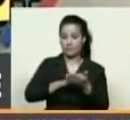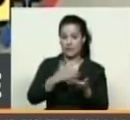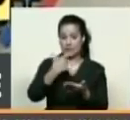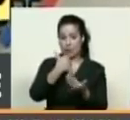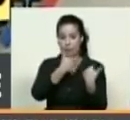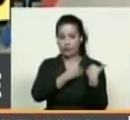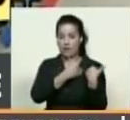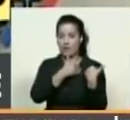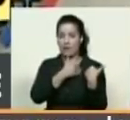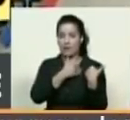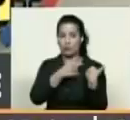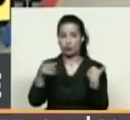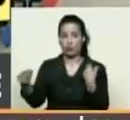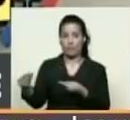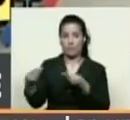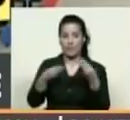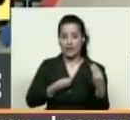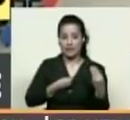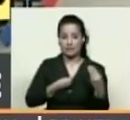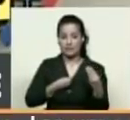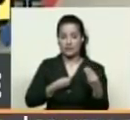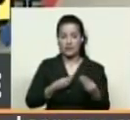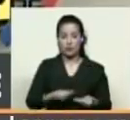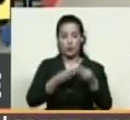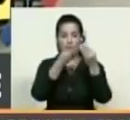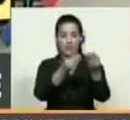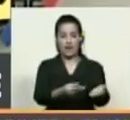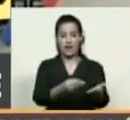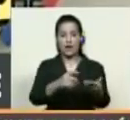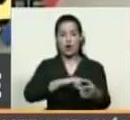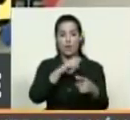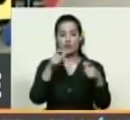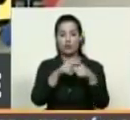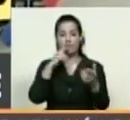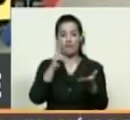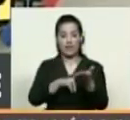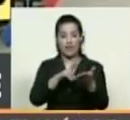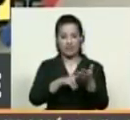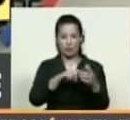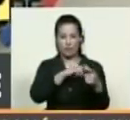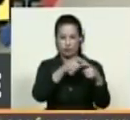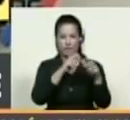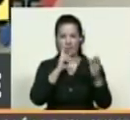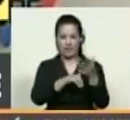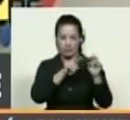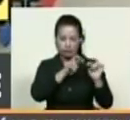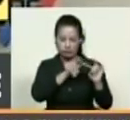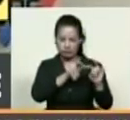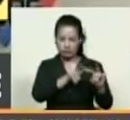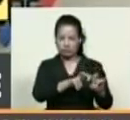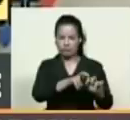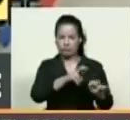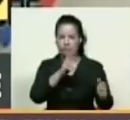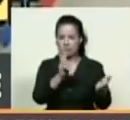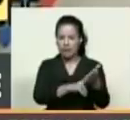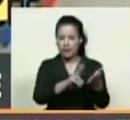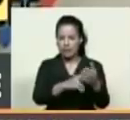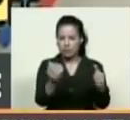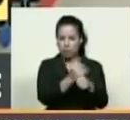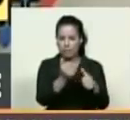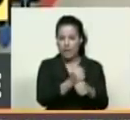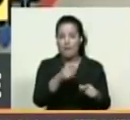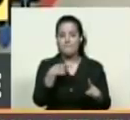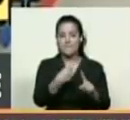y esta solicitud de justicia para que a través de la Comisión para la Verdad se determine justamente la verdad de estos hechos, pero